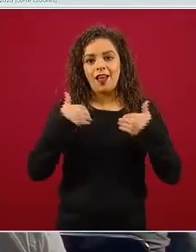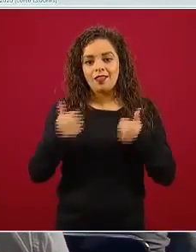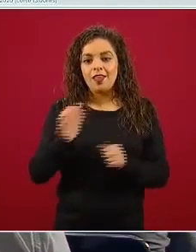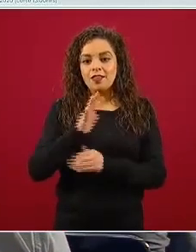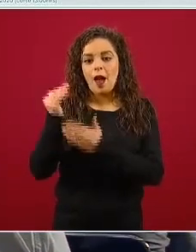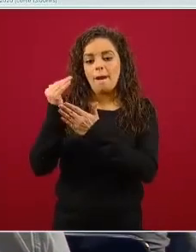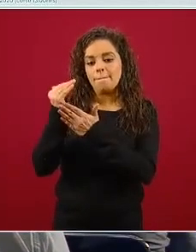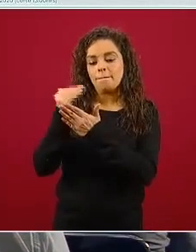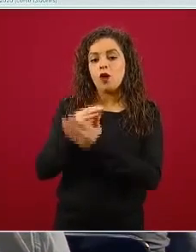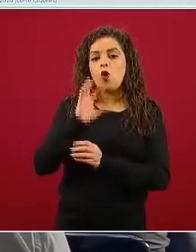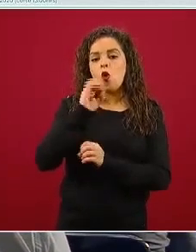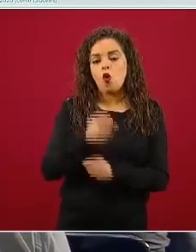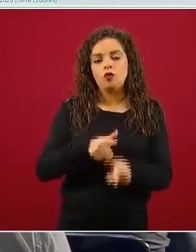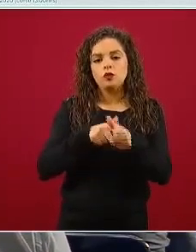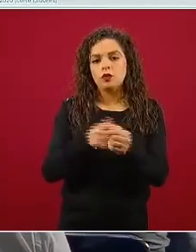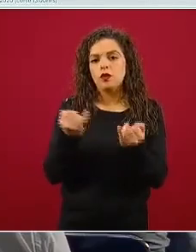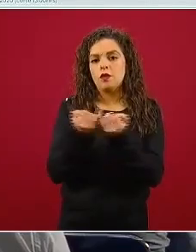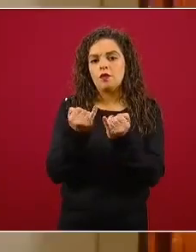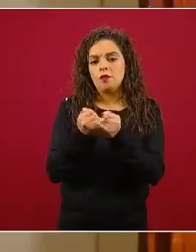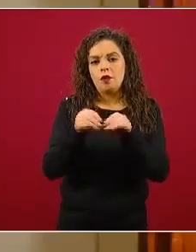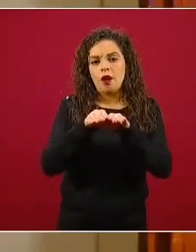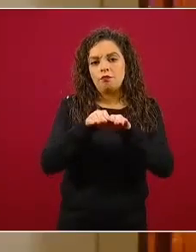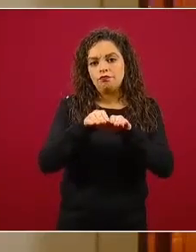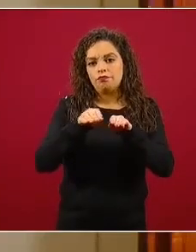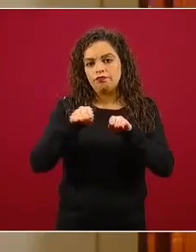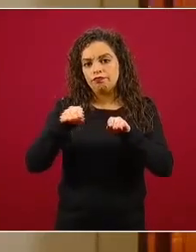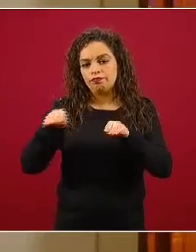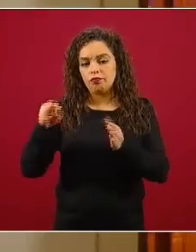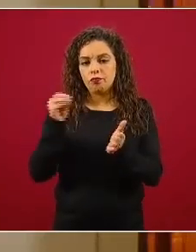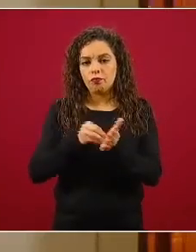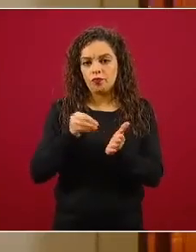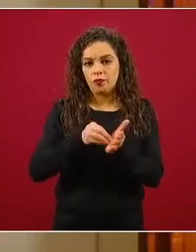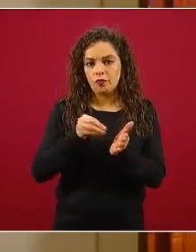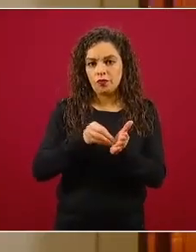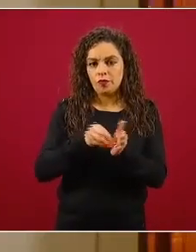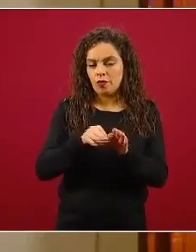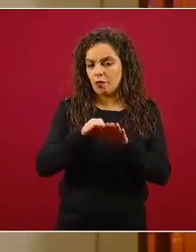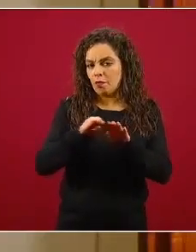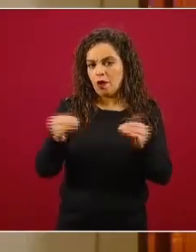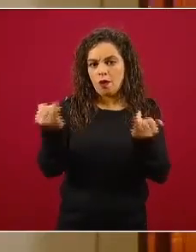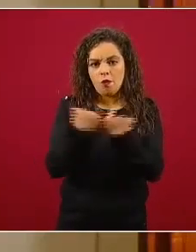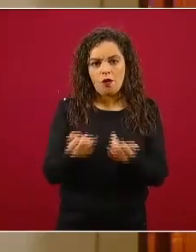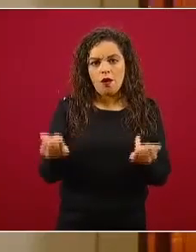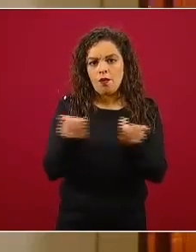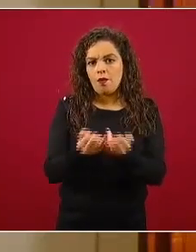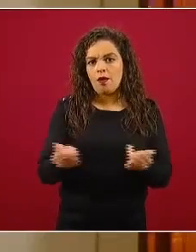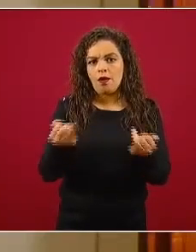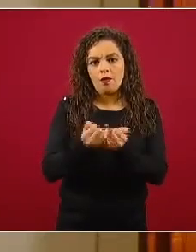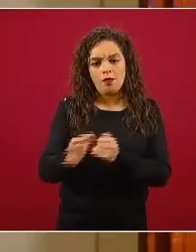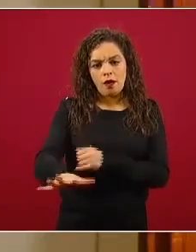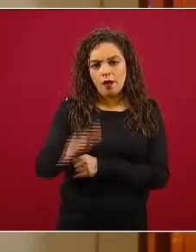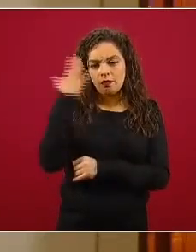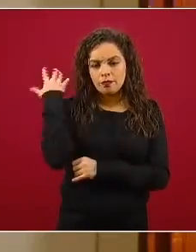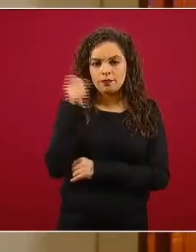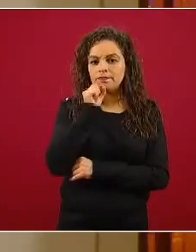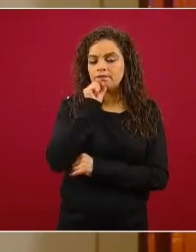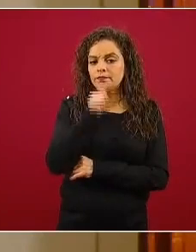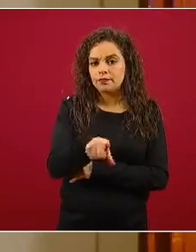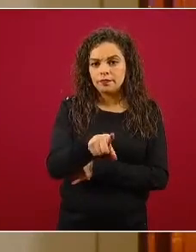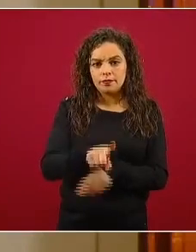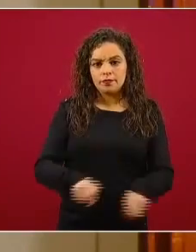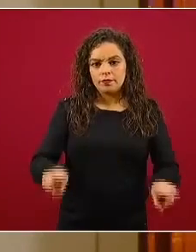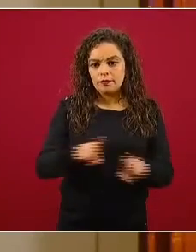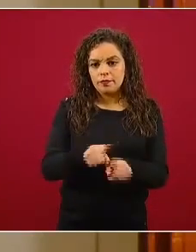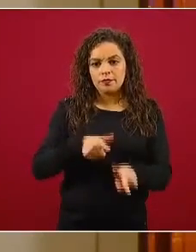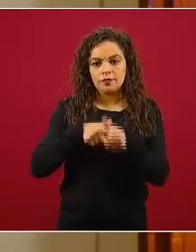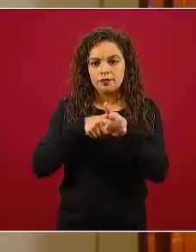manutención, lo que quiere decir que los casos continúan presentándose con una misma tasa y velocidad, que es la que estamos viendo un poco